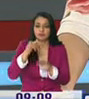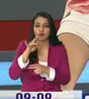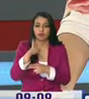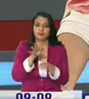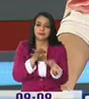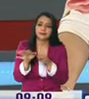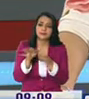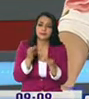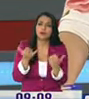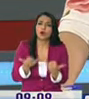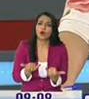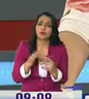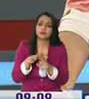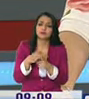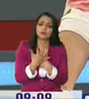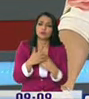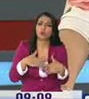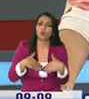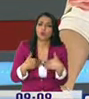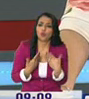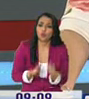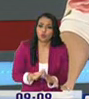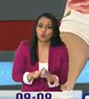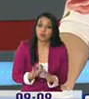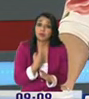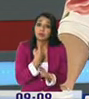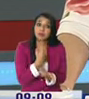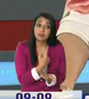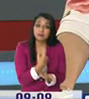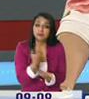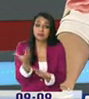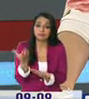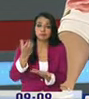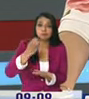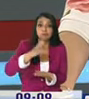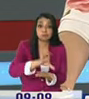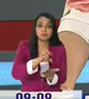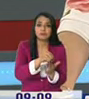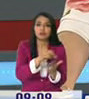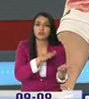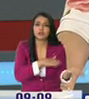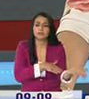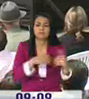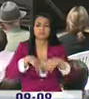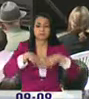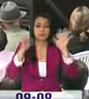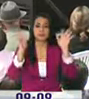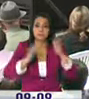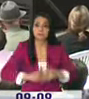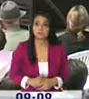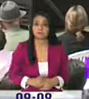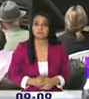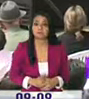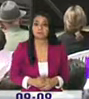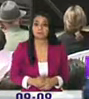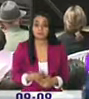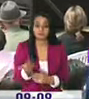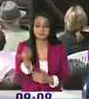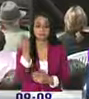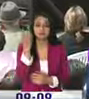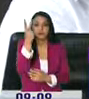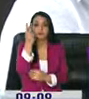la universidad. Insiste en una sobredimensión de la inversión en el proyecto. informaciones que nos acompañan. El pasado